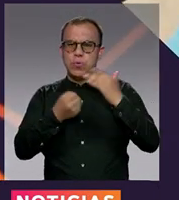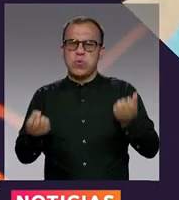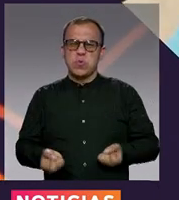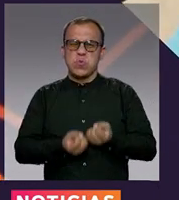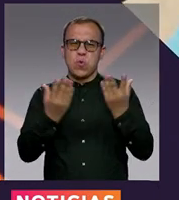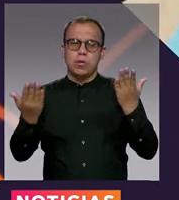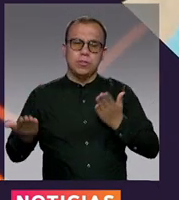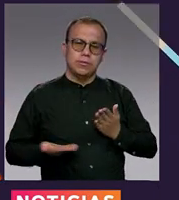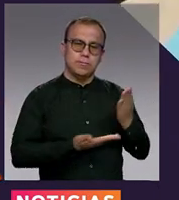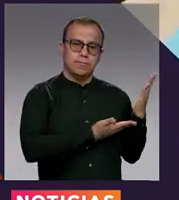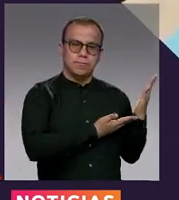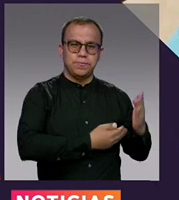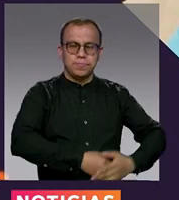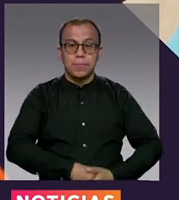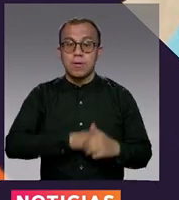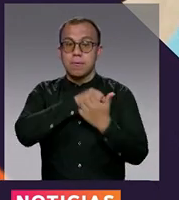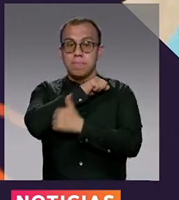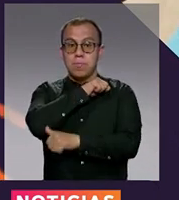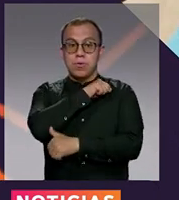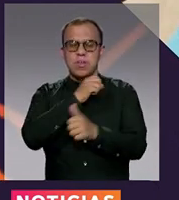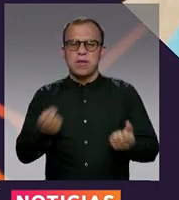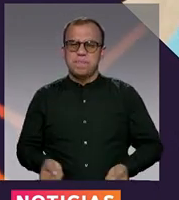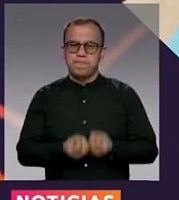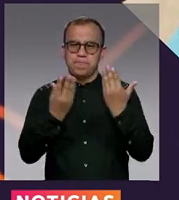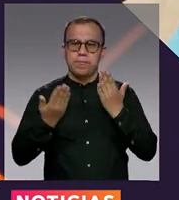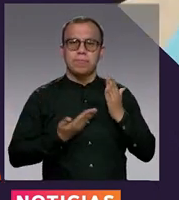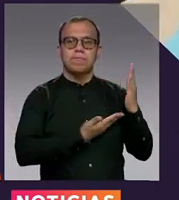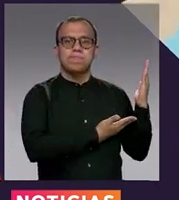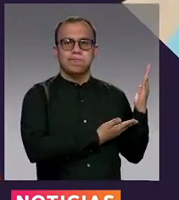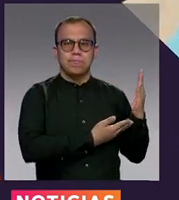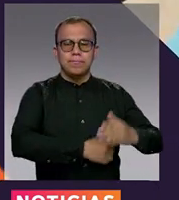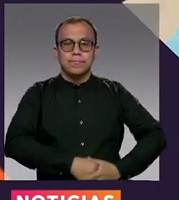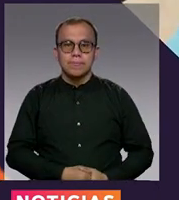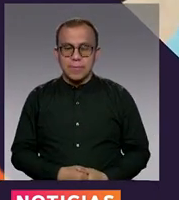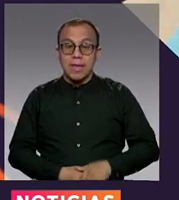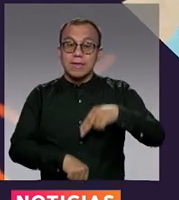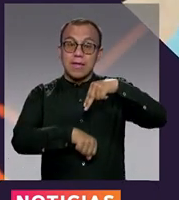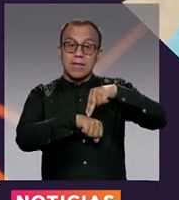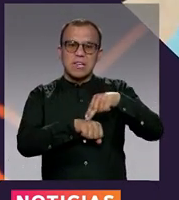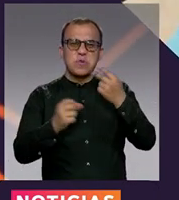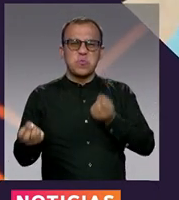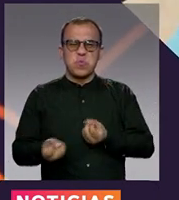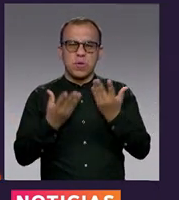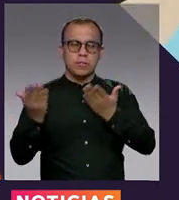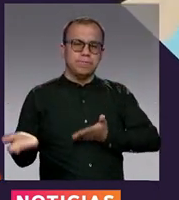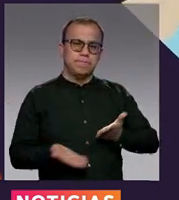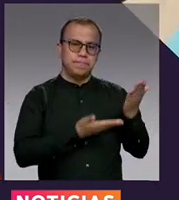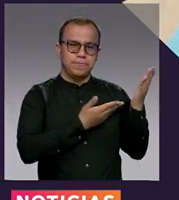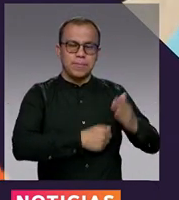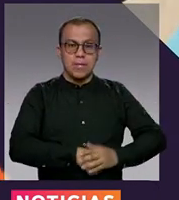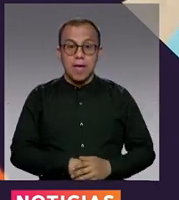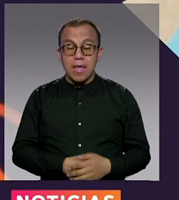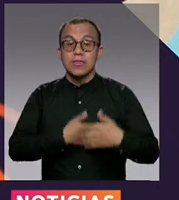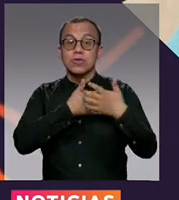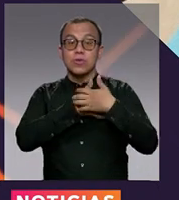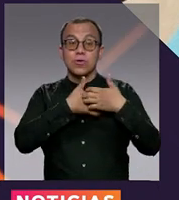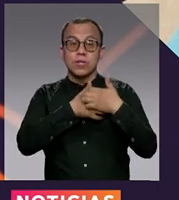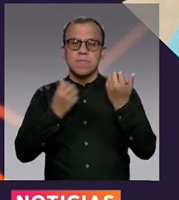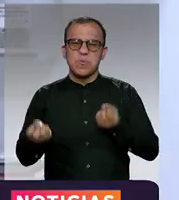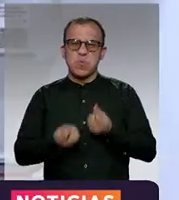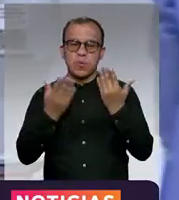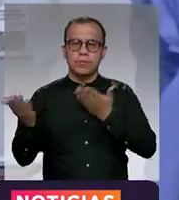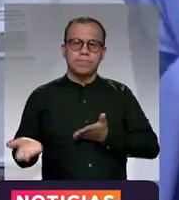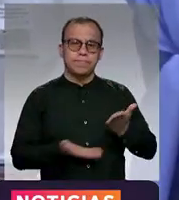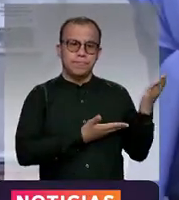144 boyacá 4 mil 204 nariño 4 mil 113 tolima 3 mil 61